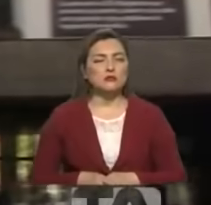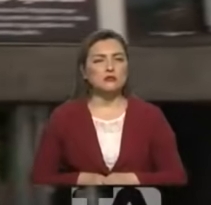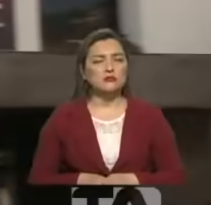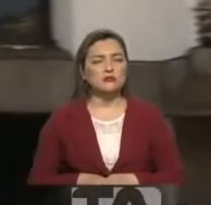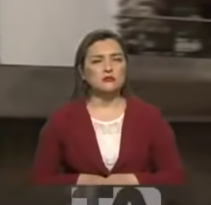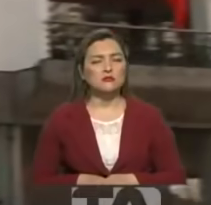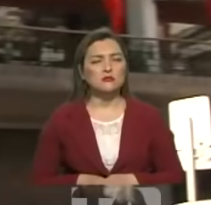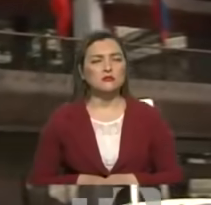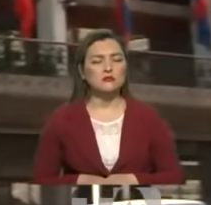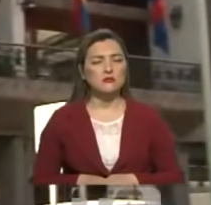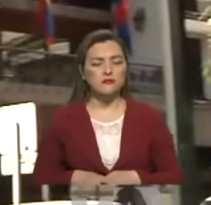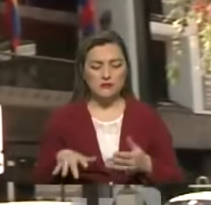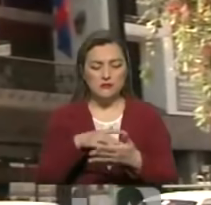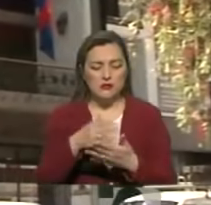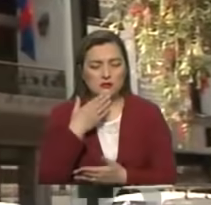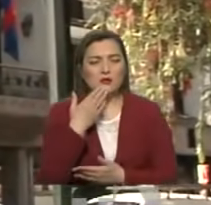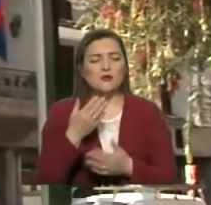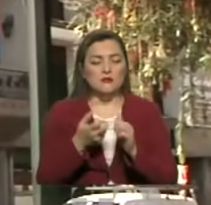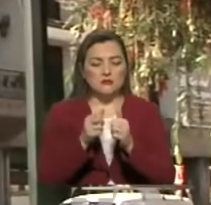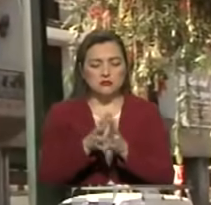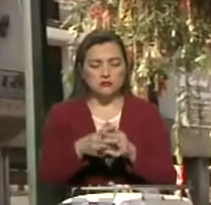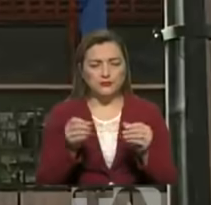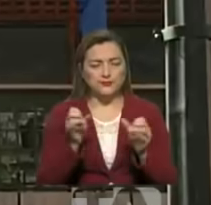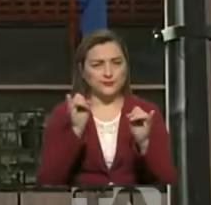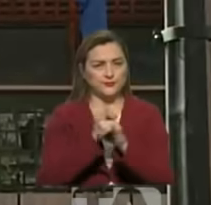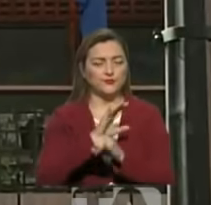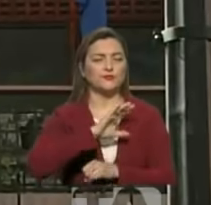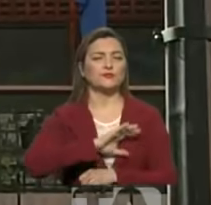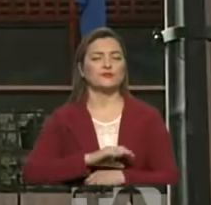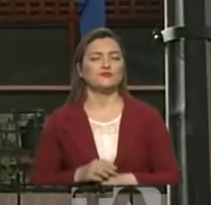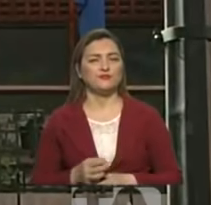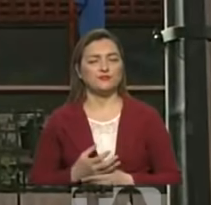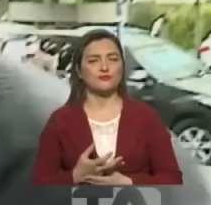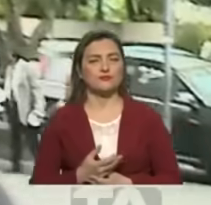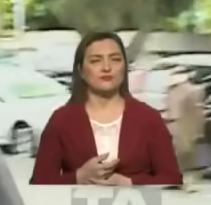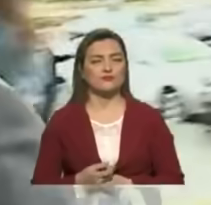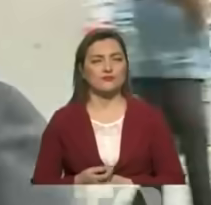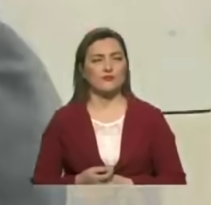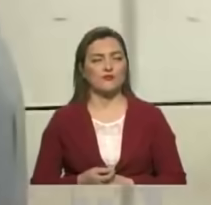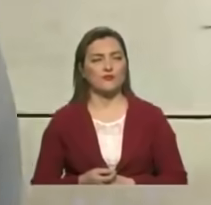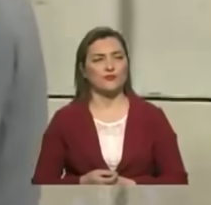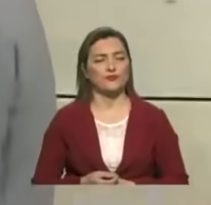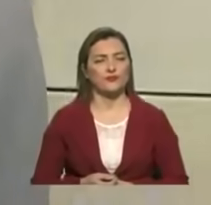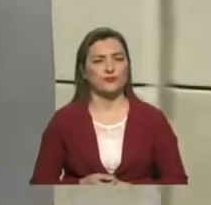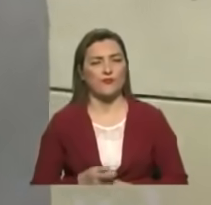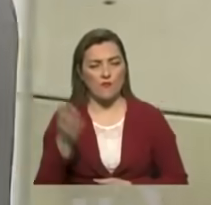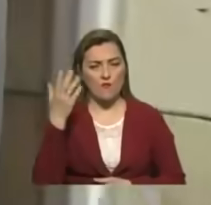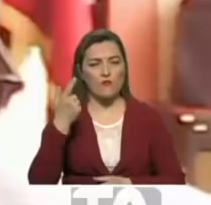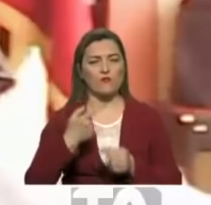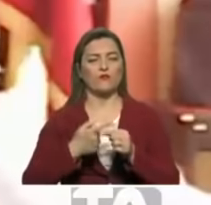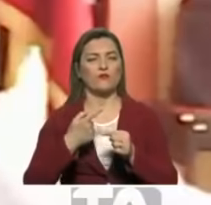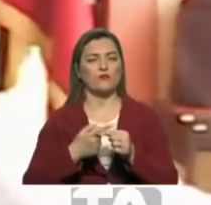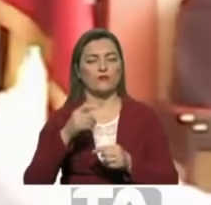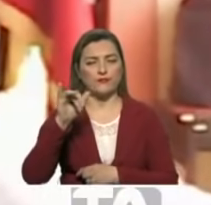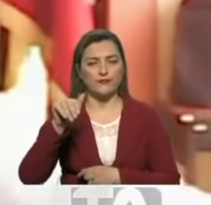Hay más dudas que certezas sobre cómo se resolverá la crisis institucional que afecta al municipio de Quito, más ahora cuando el alcalde de la capital,